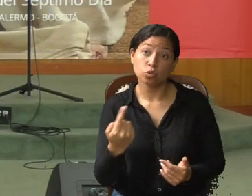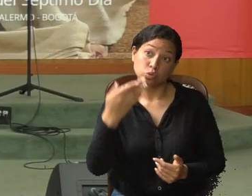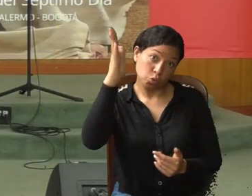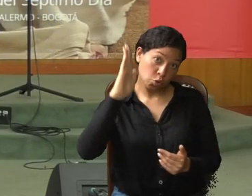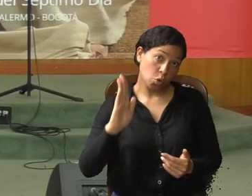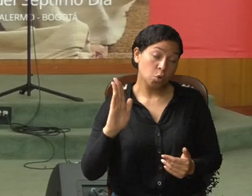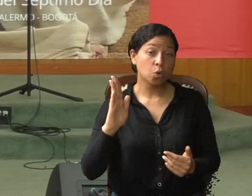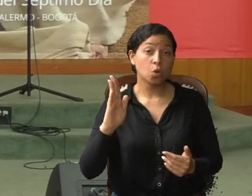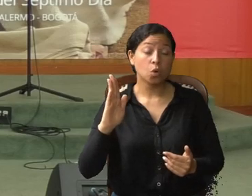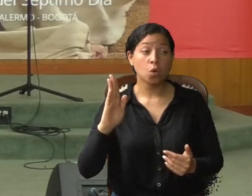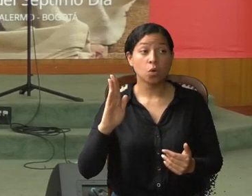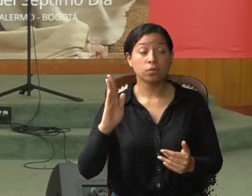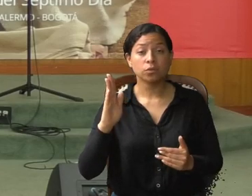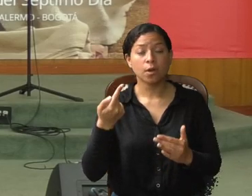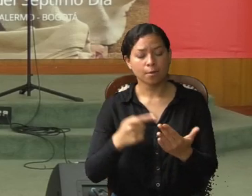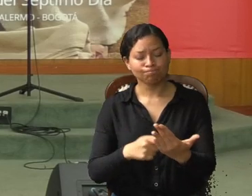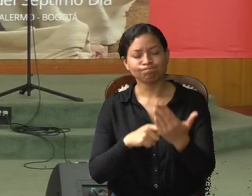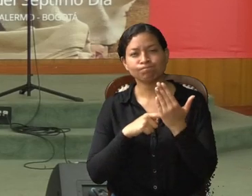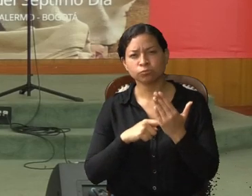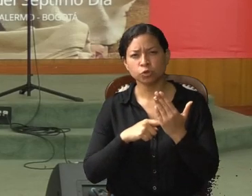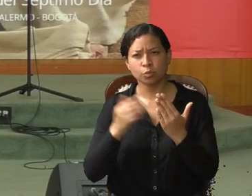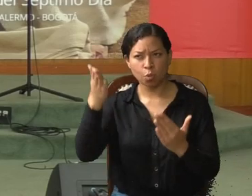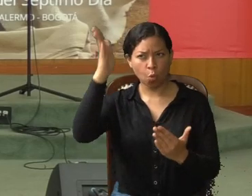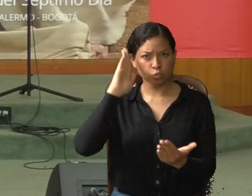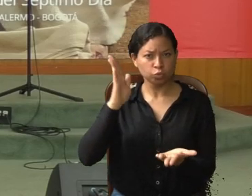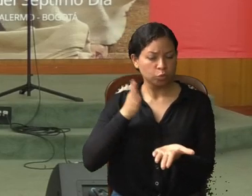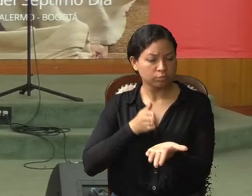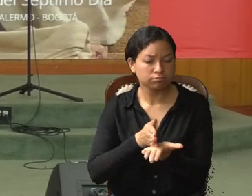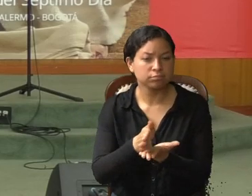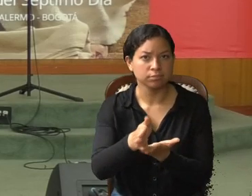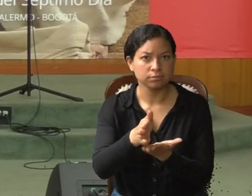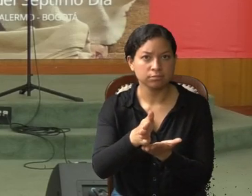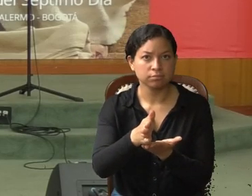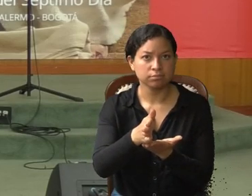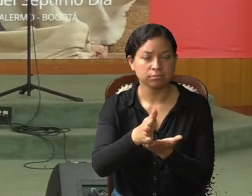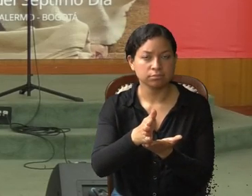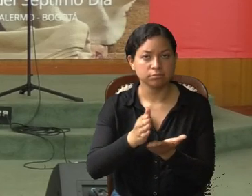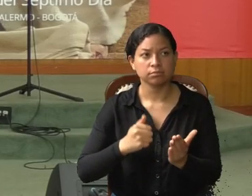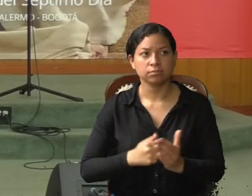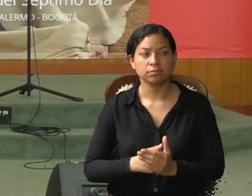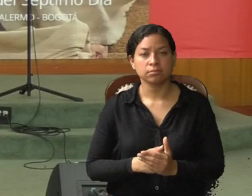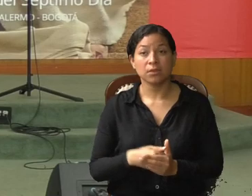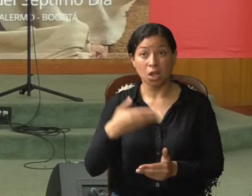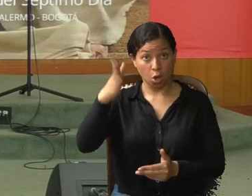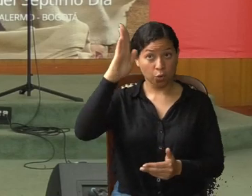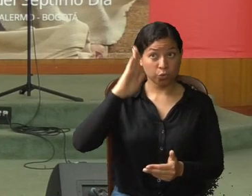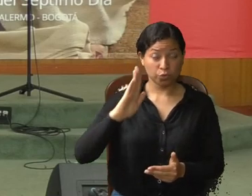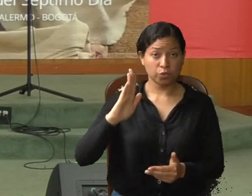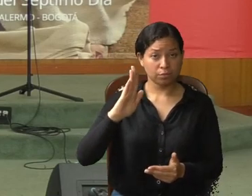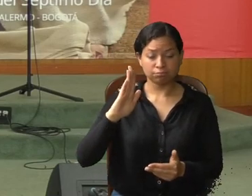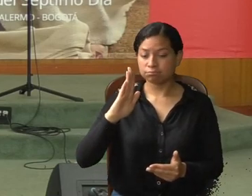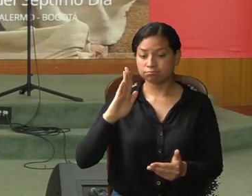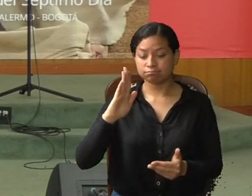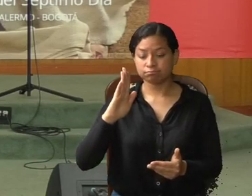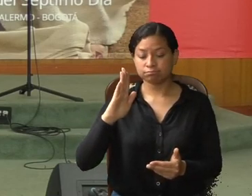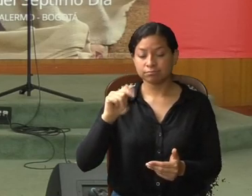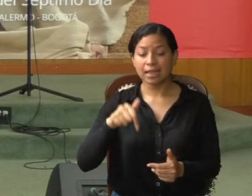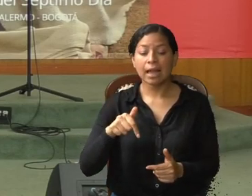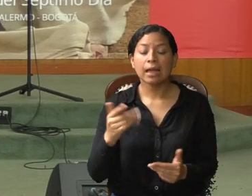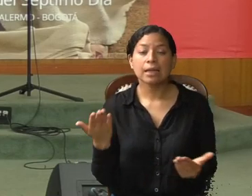nos hace referencia a un Dios de eternidad, ¿verdad? Un Dios eterno que en un momento que la Biblia llama el